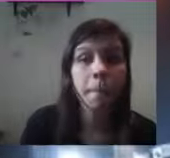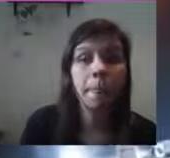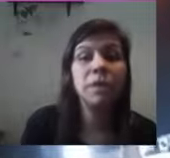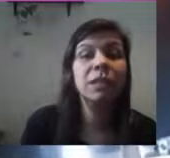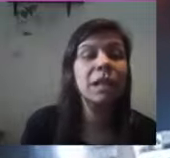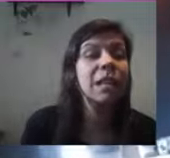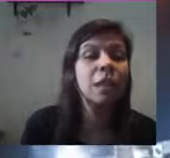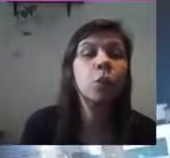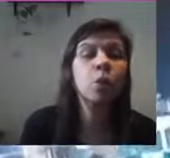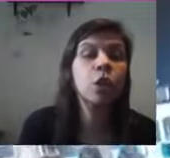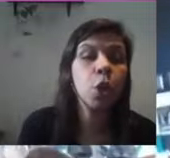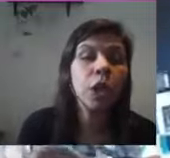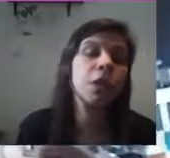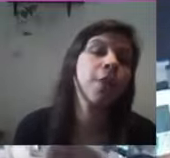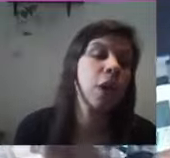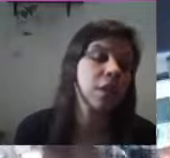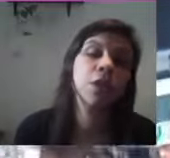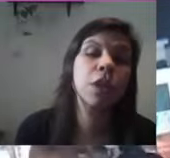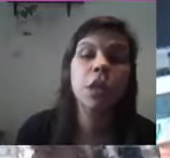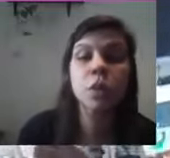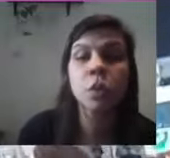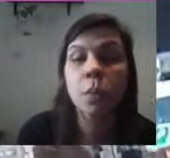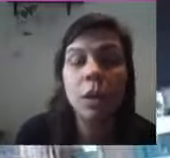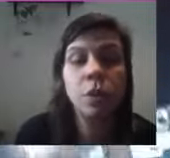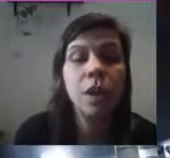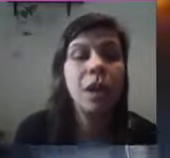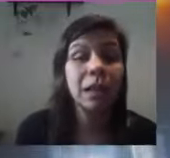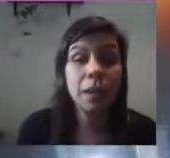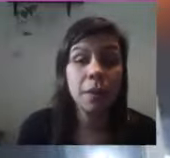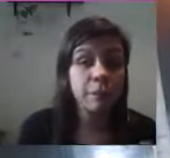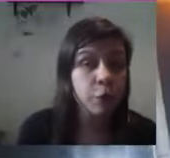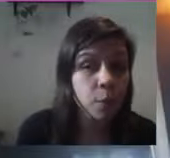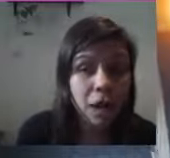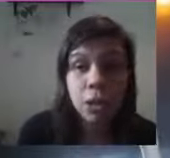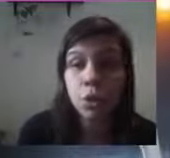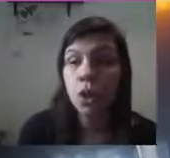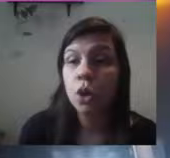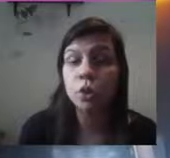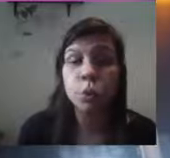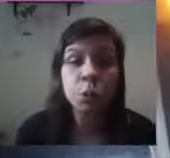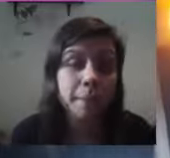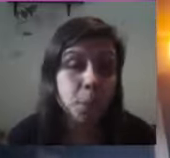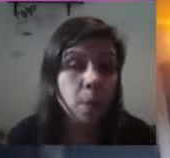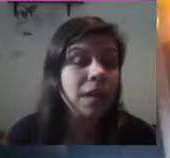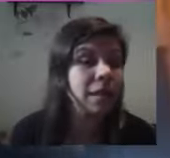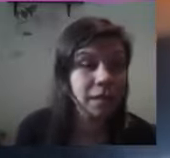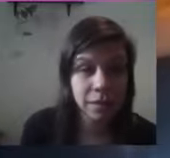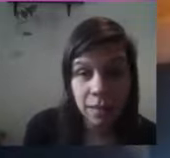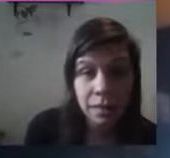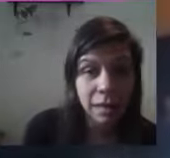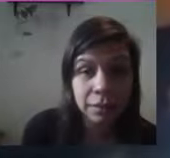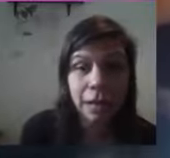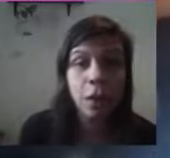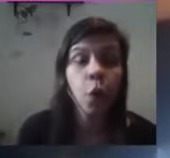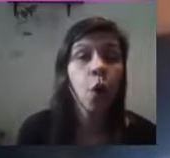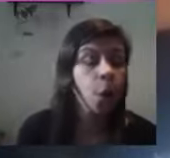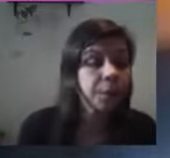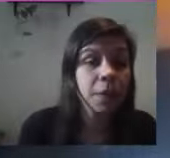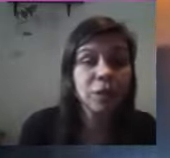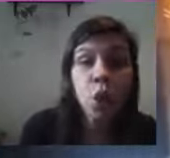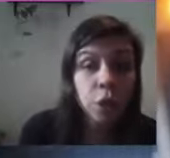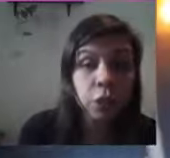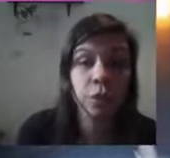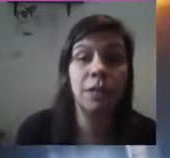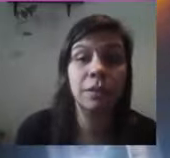esa razón, se están realizando un monitoreo de violación de derechos humanos a través de formularios, consultas públicas en entidades del Estado,